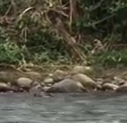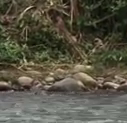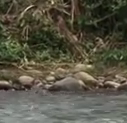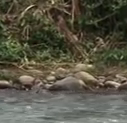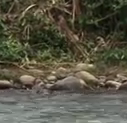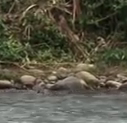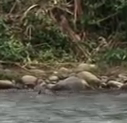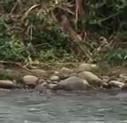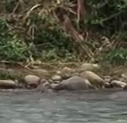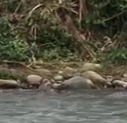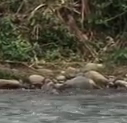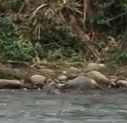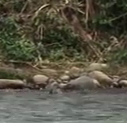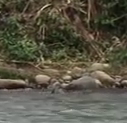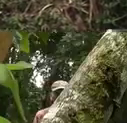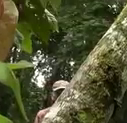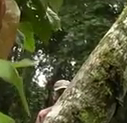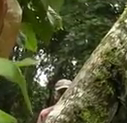Una Mirada.